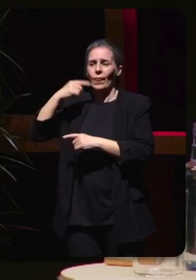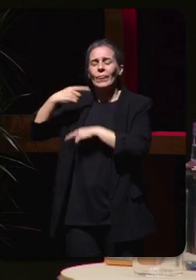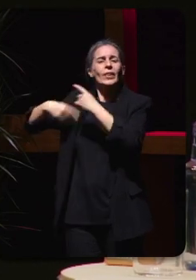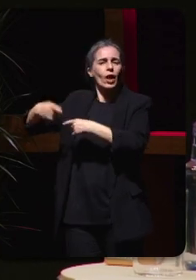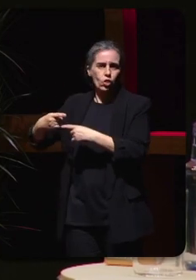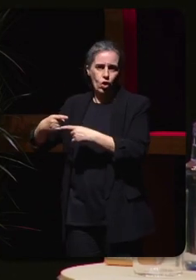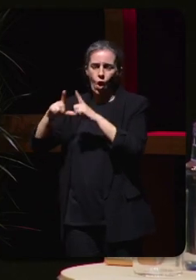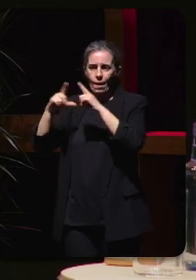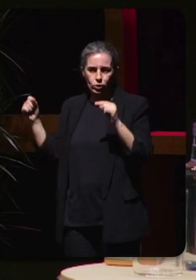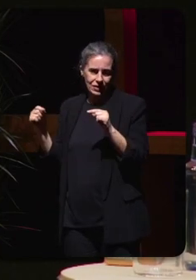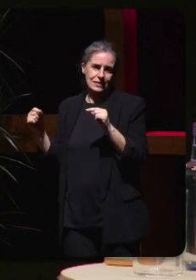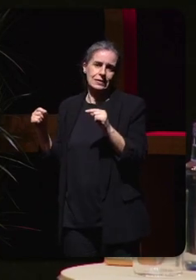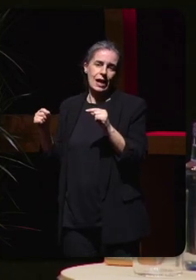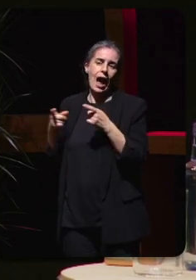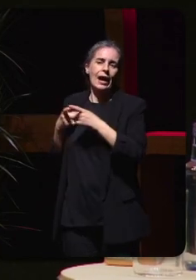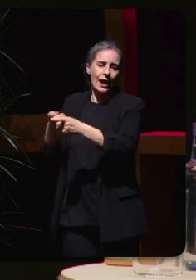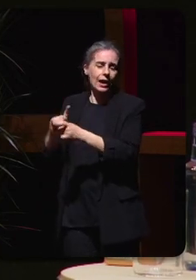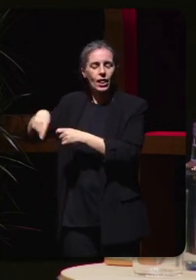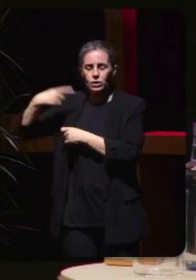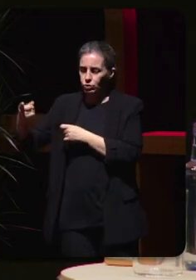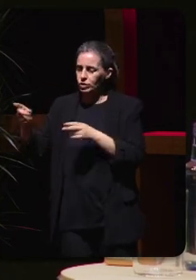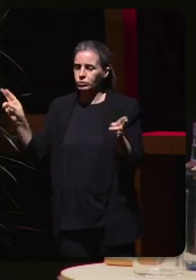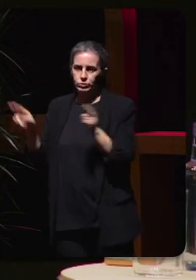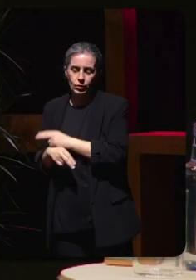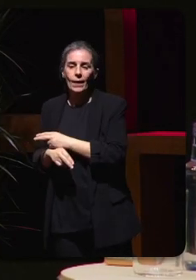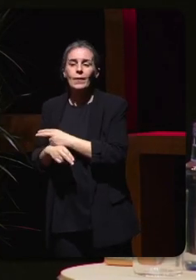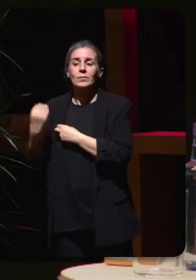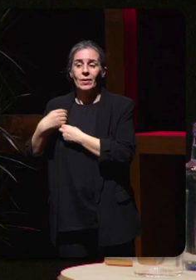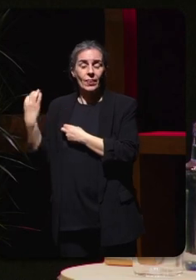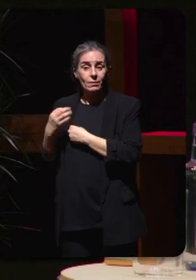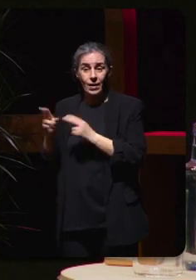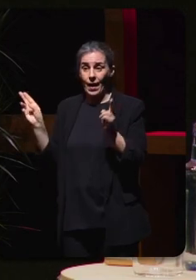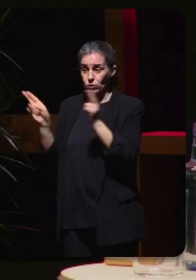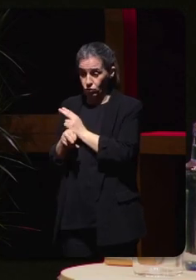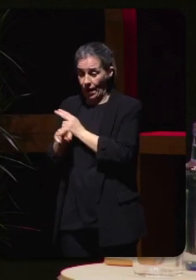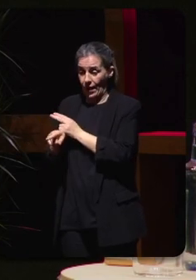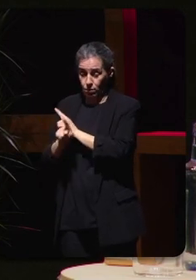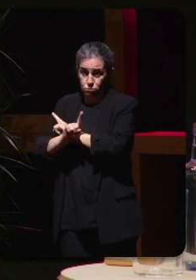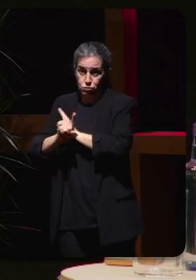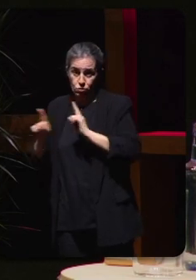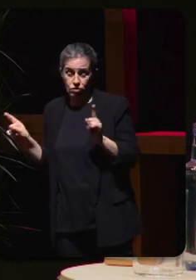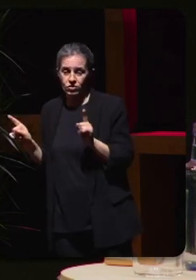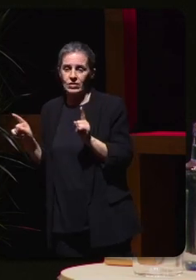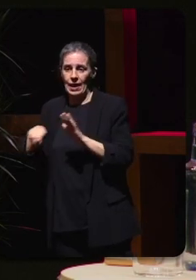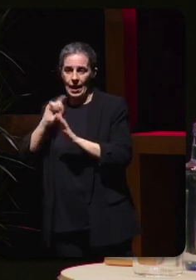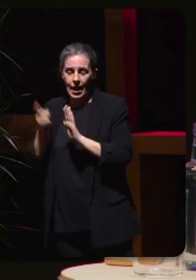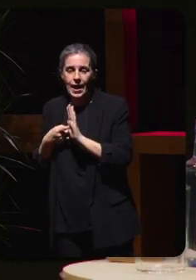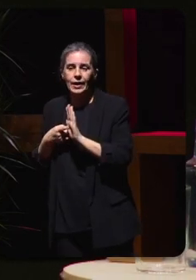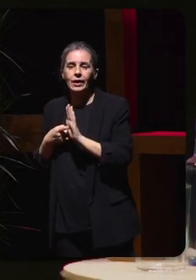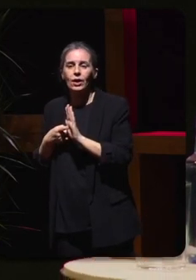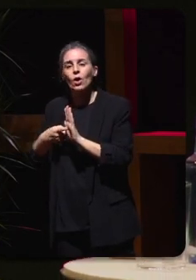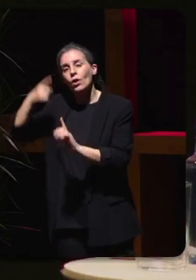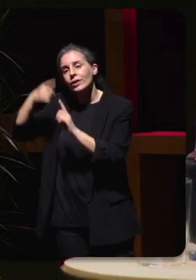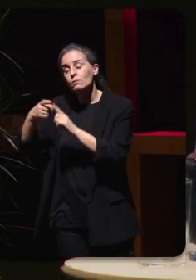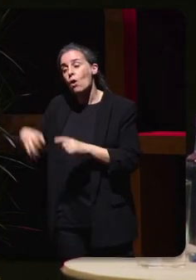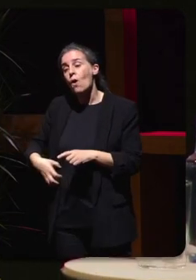de la guerra con esa constitución a la occidental, ¿no? Bueno, pues que se anulara esa ley para que el